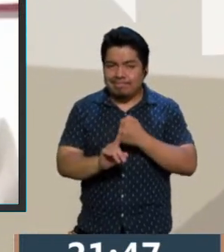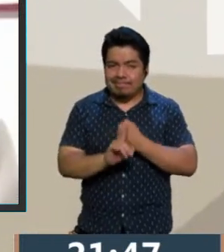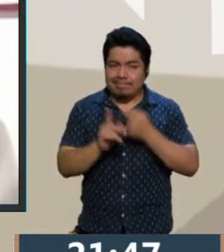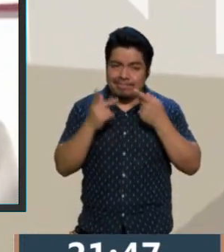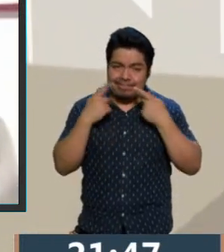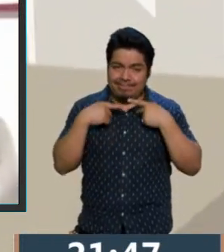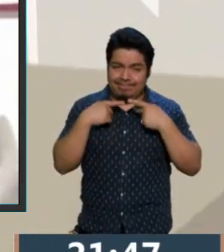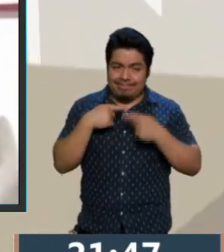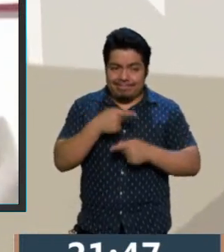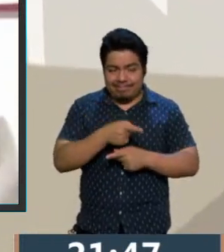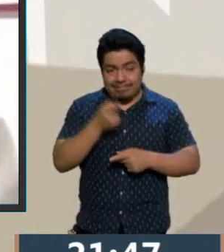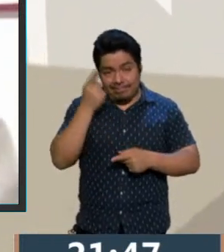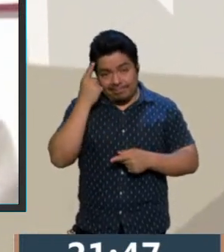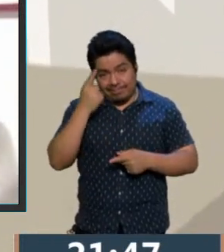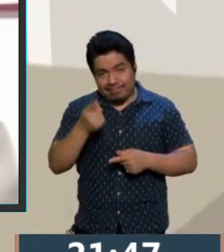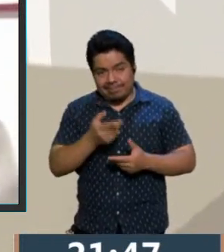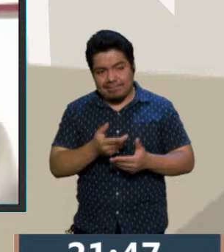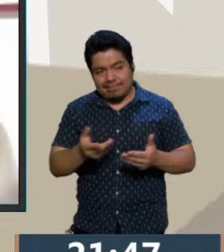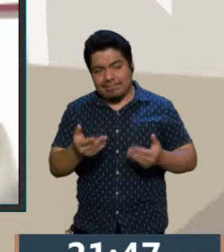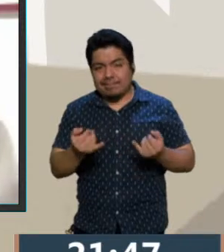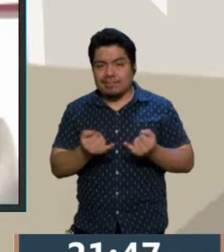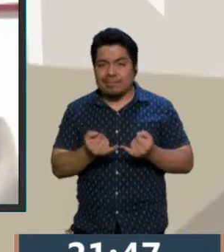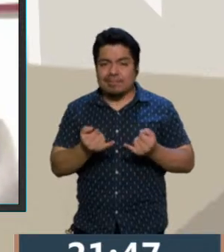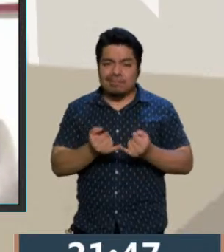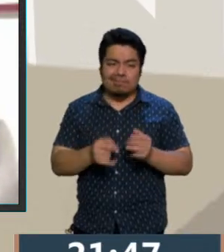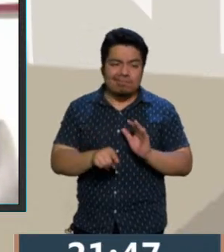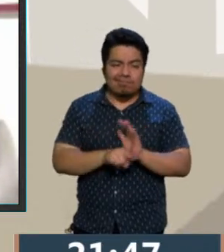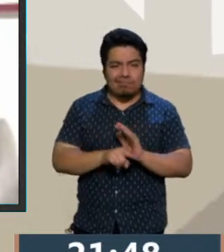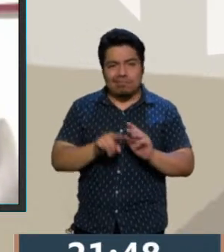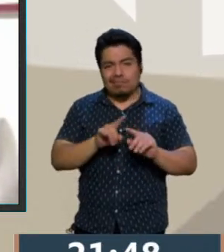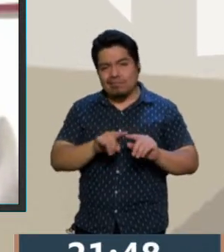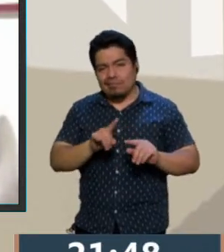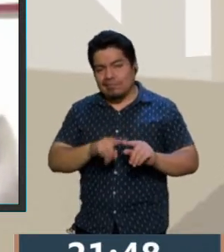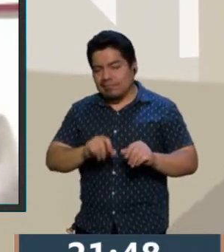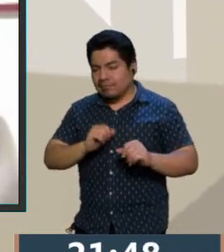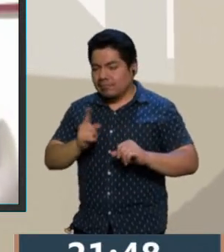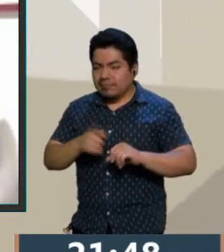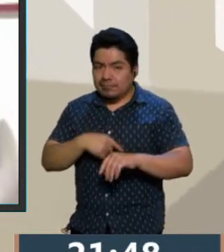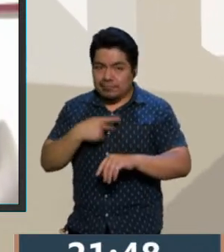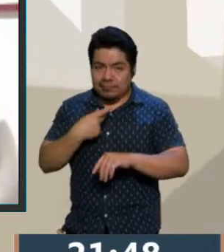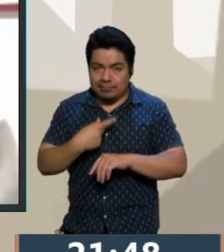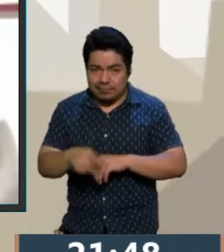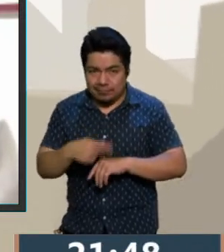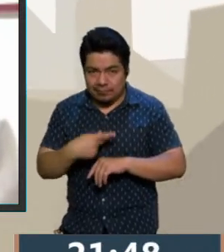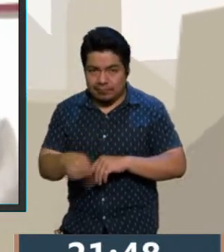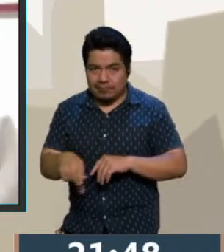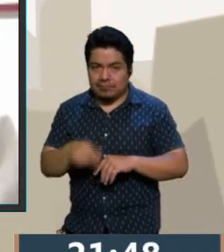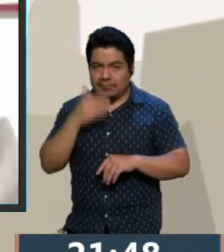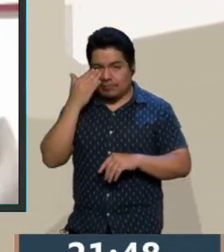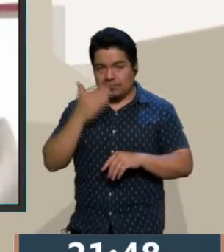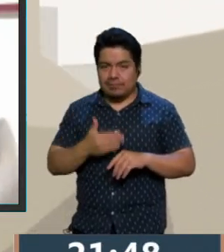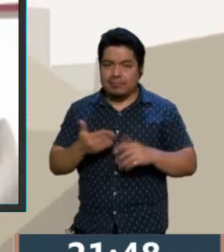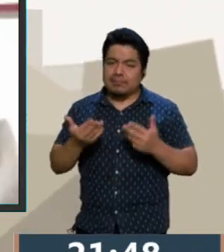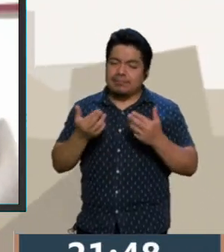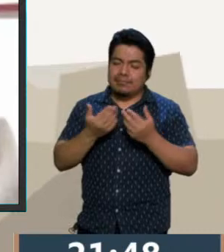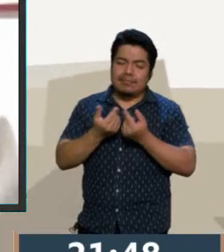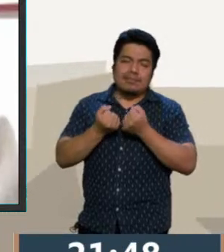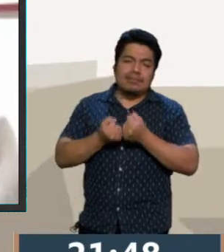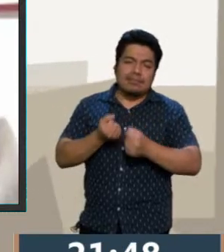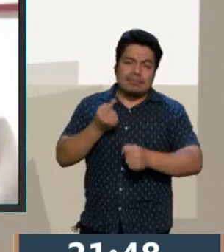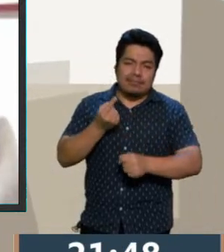patrimonio de las personas, además de generar, de propiciar otro tipo de situaciones de riesgo, como son, como son los riesgos de la